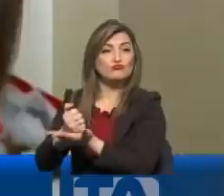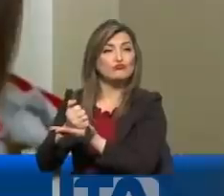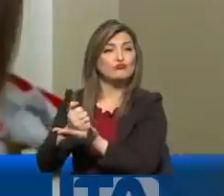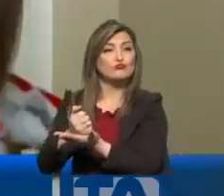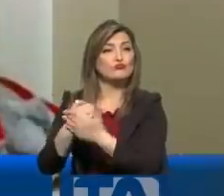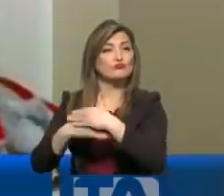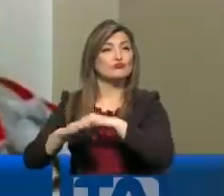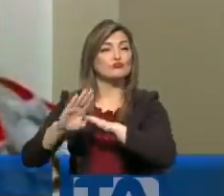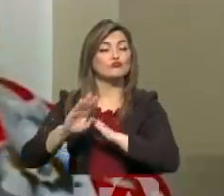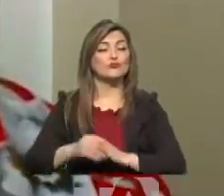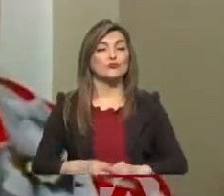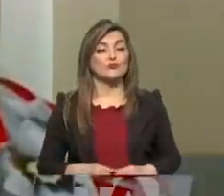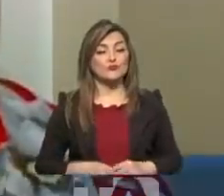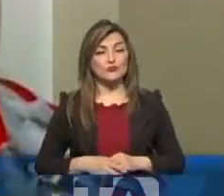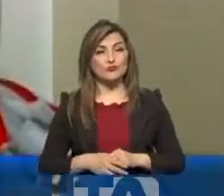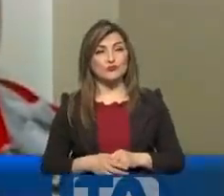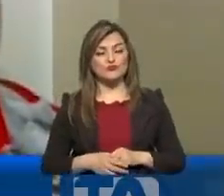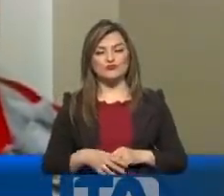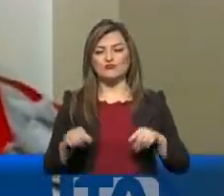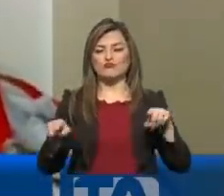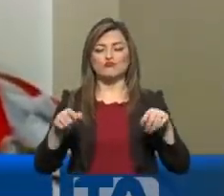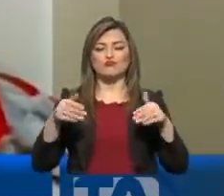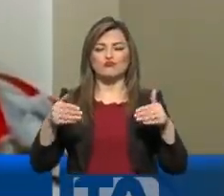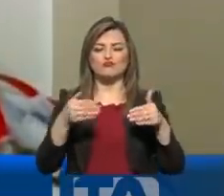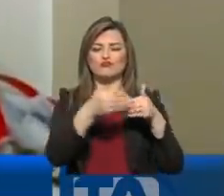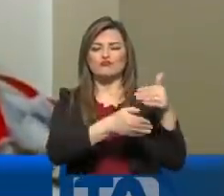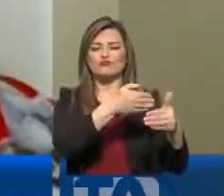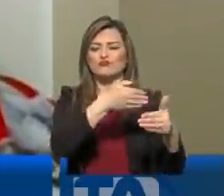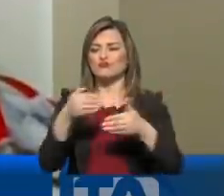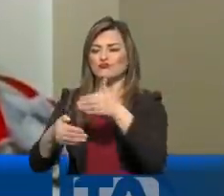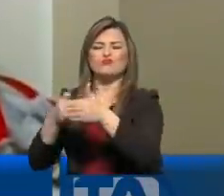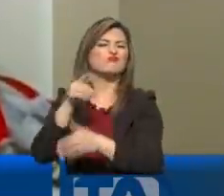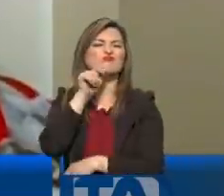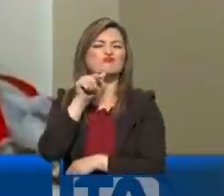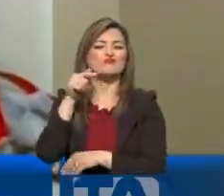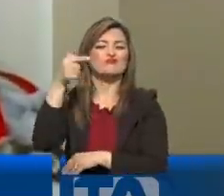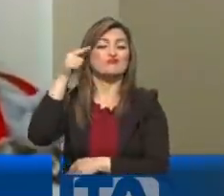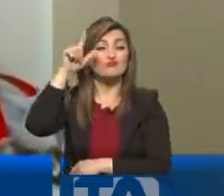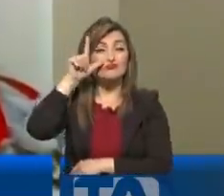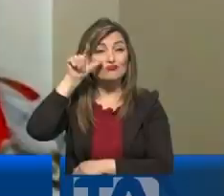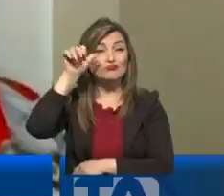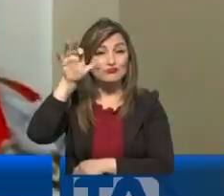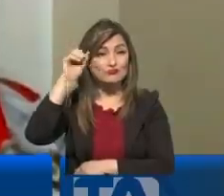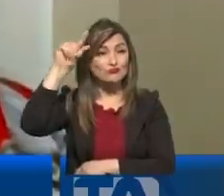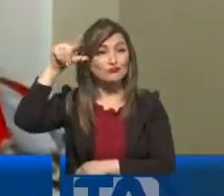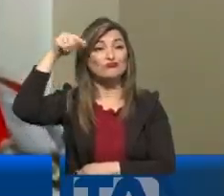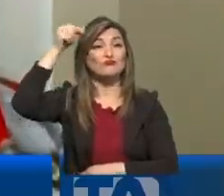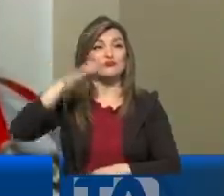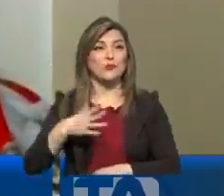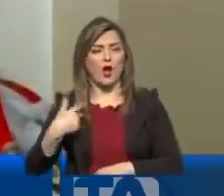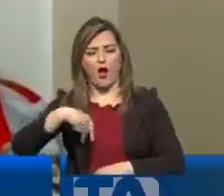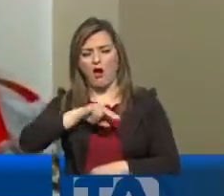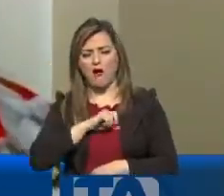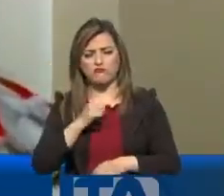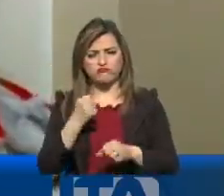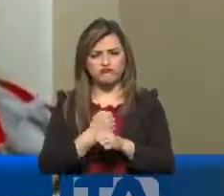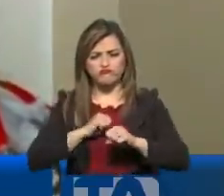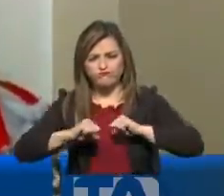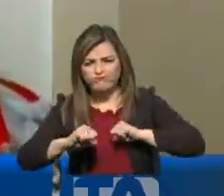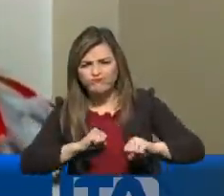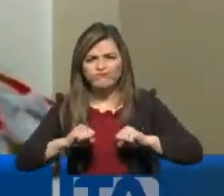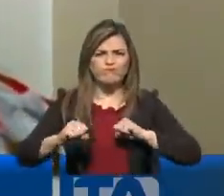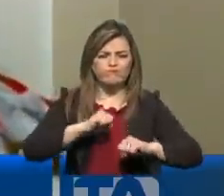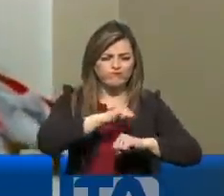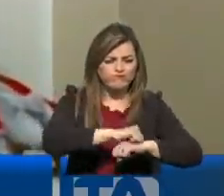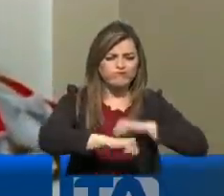Ecuador. Ya eso le tocaría realmente continuar al próximo gobierno. Nosotros hemos hecho muchos esfuerzos para reestructurarlas, para